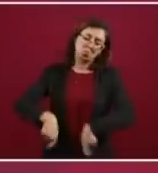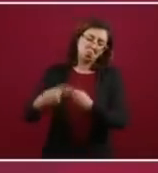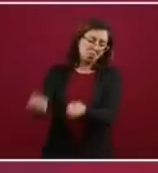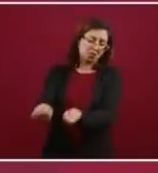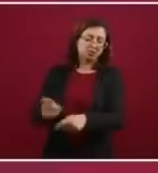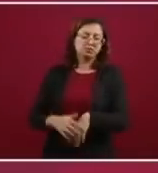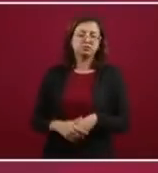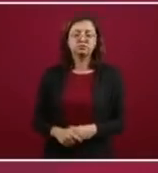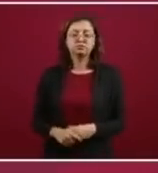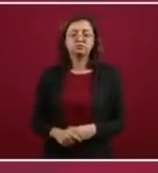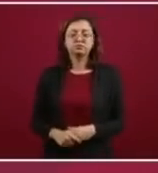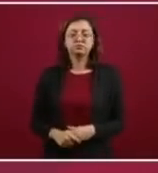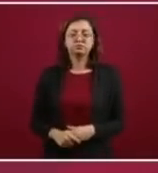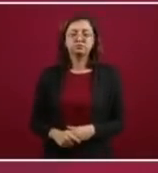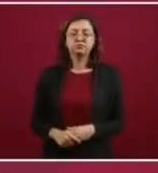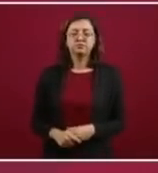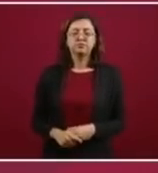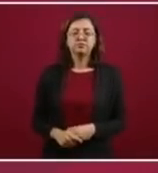Pero no